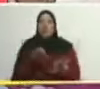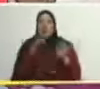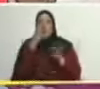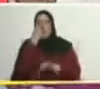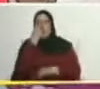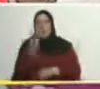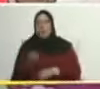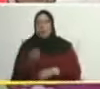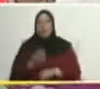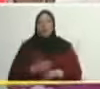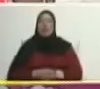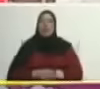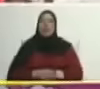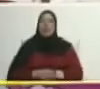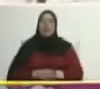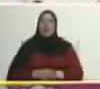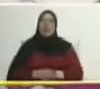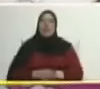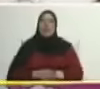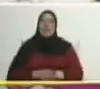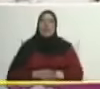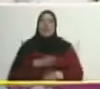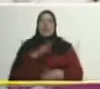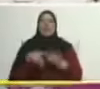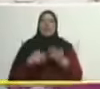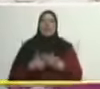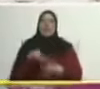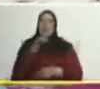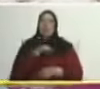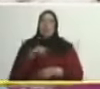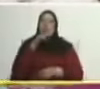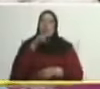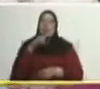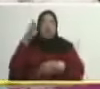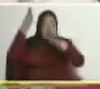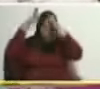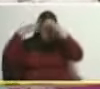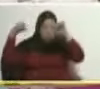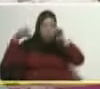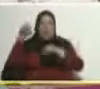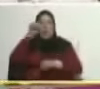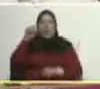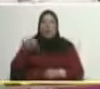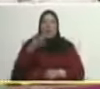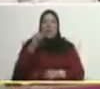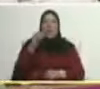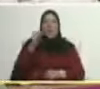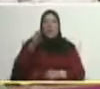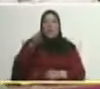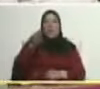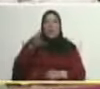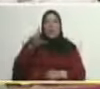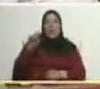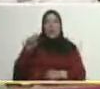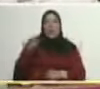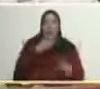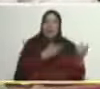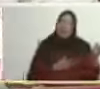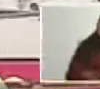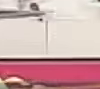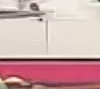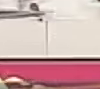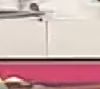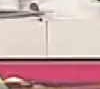invitada a esta cumbre número 23, la embajadora Scarlett Ivette Romero Cantarero. Bienvenida,